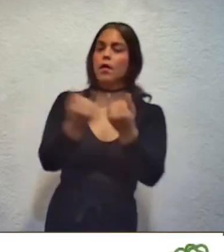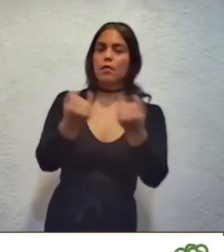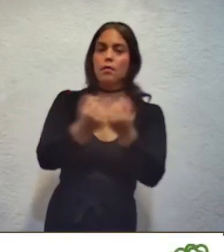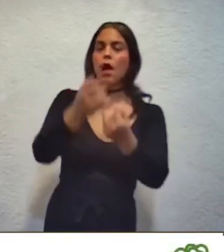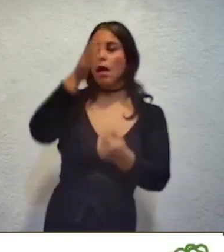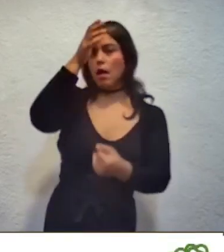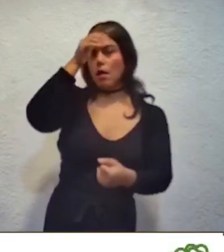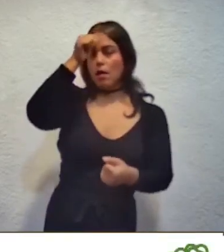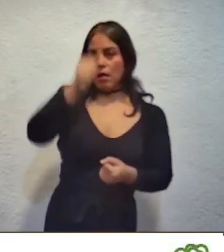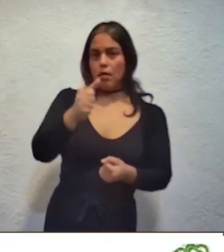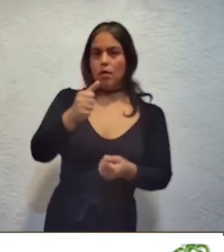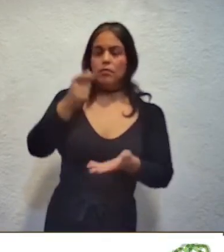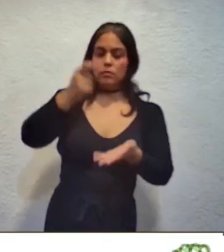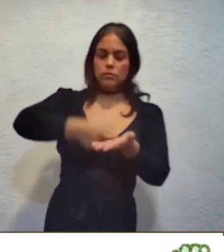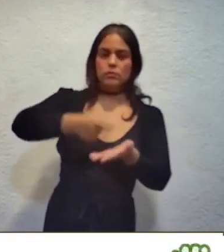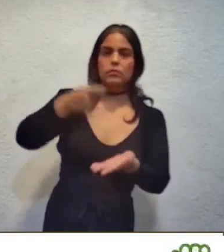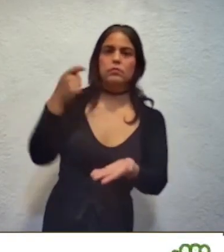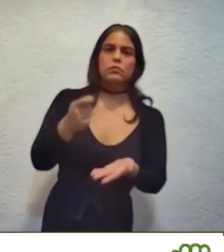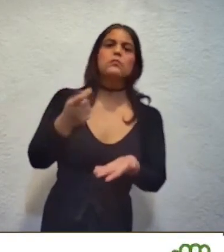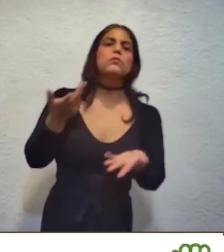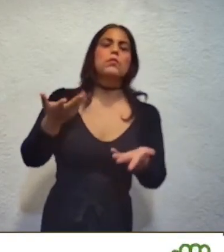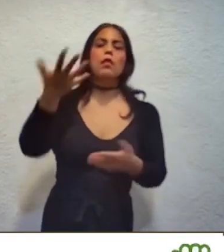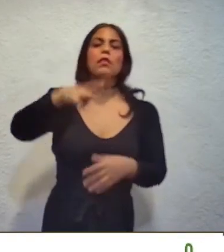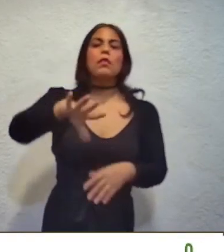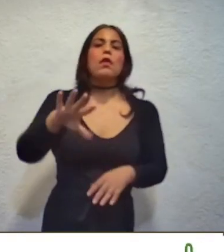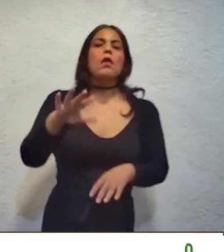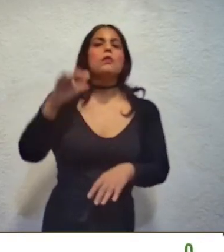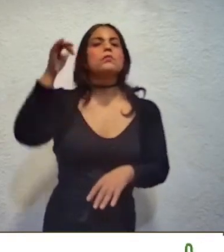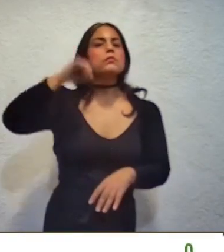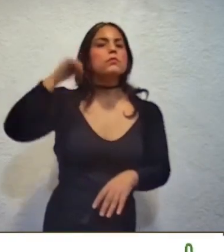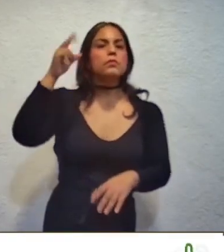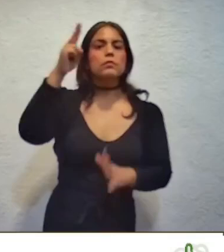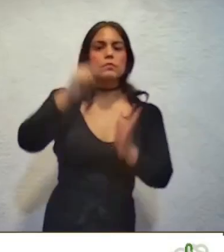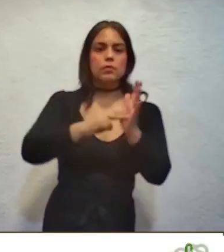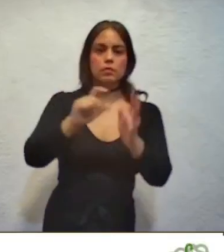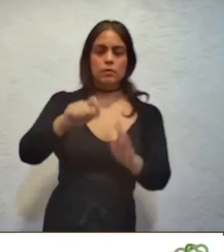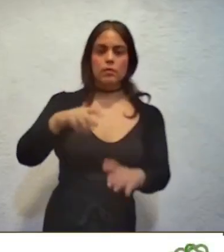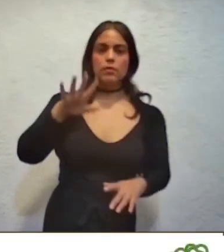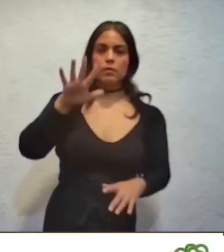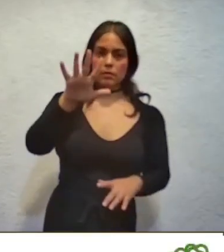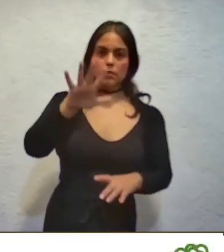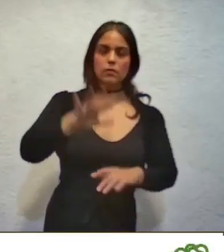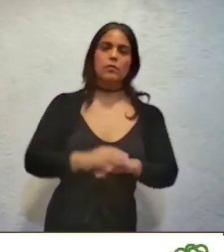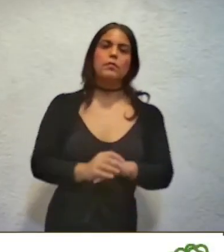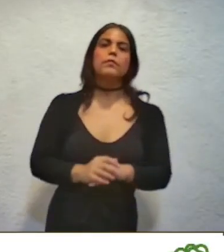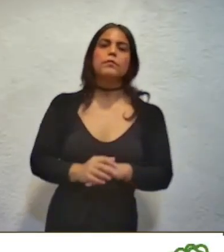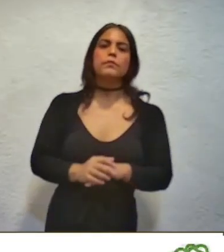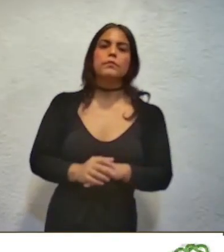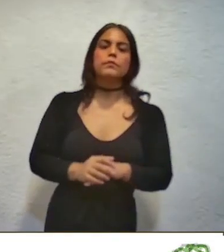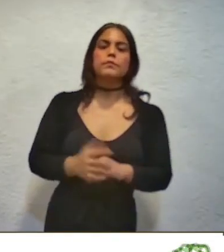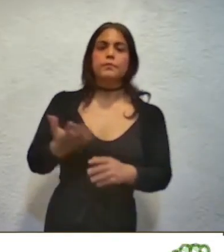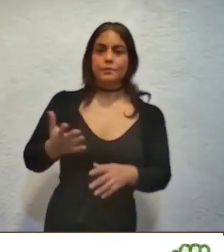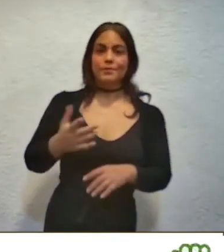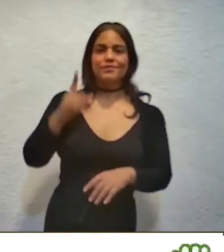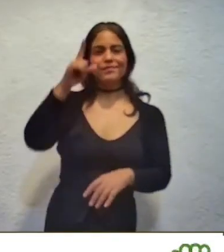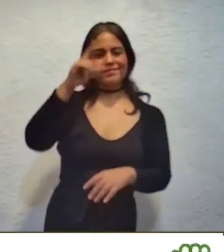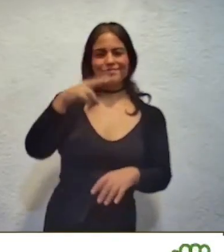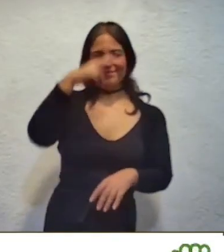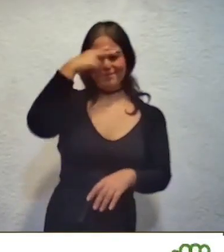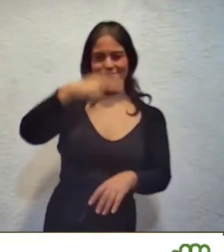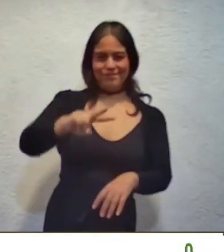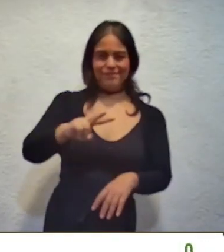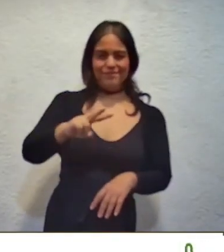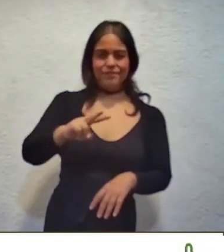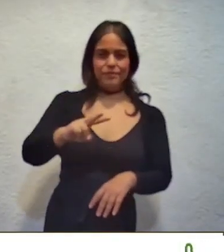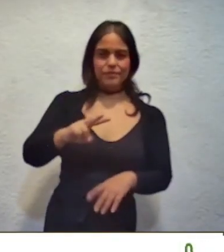dicta en cumplimiento de la sentencia del 10 de abril de 2025 emitido por la Sala Regional Ciudad de México del Tribunal Electoral del